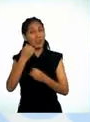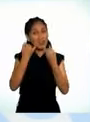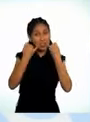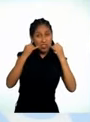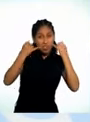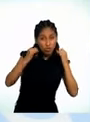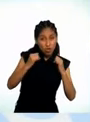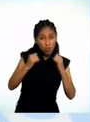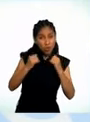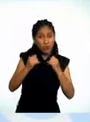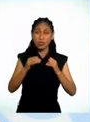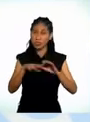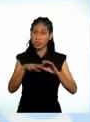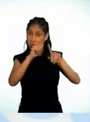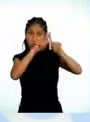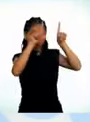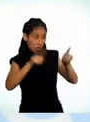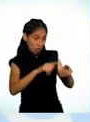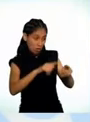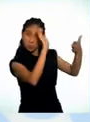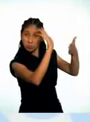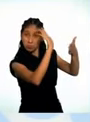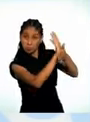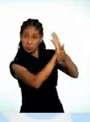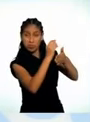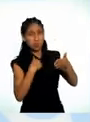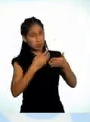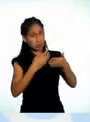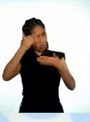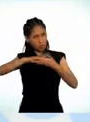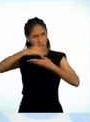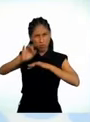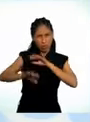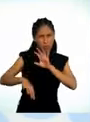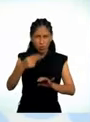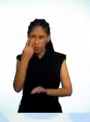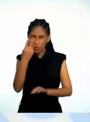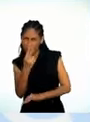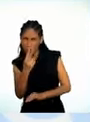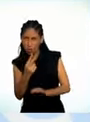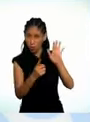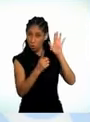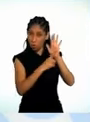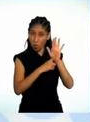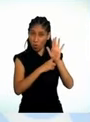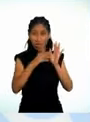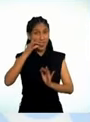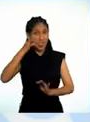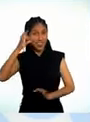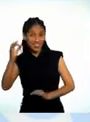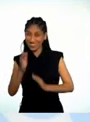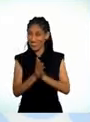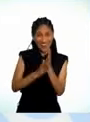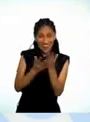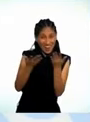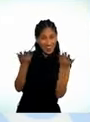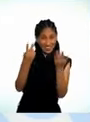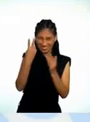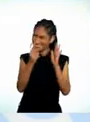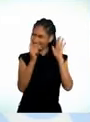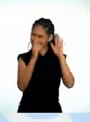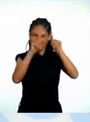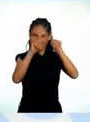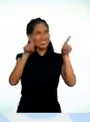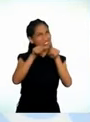pusiste como recordatorio en tu calendario y en mi última actualización vino el paquete de inglés es también bonito